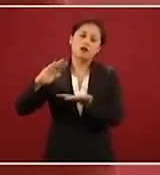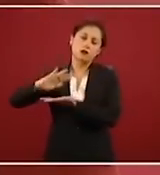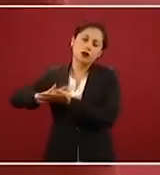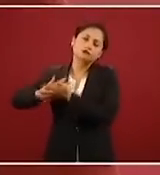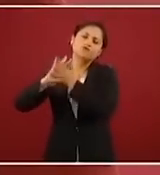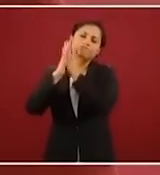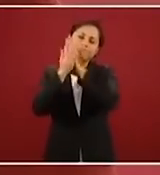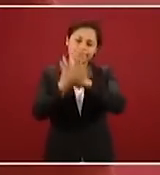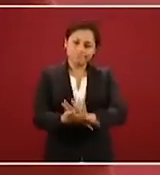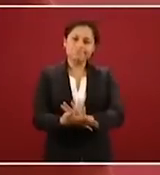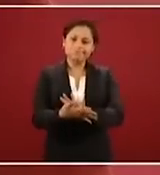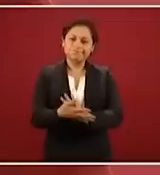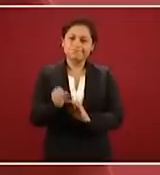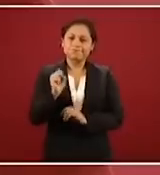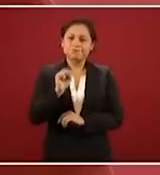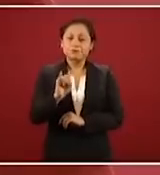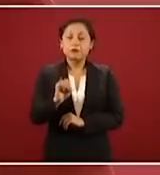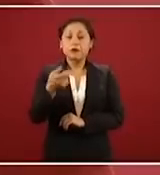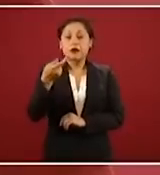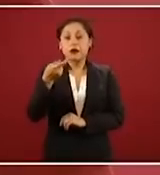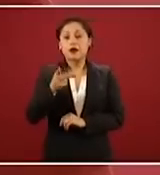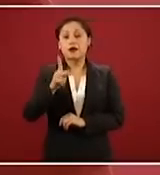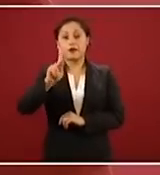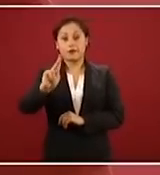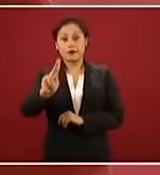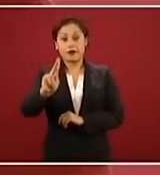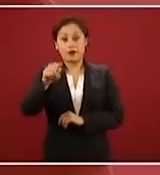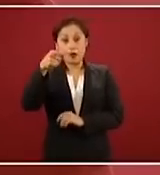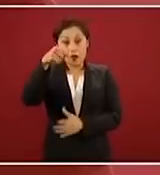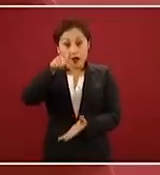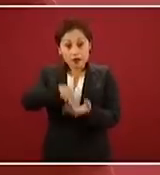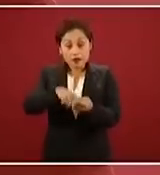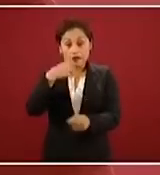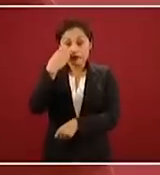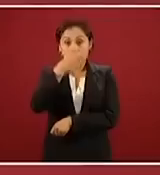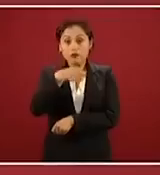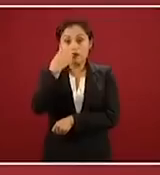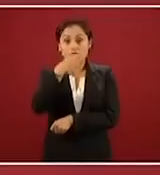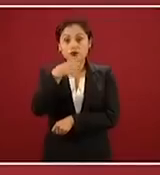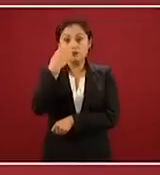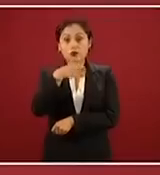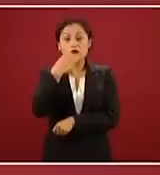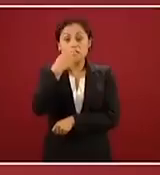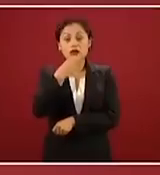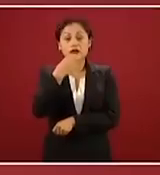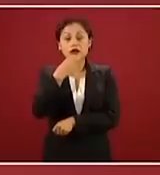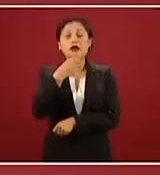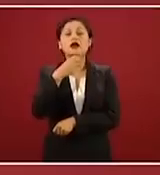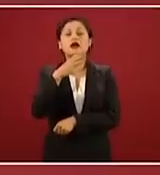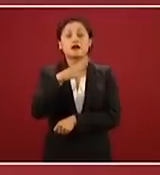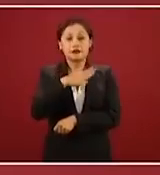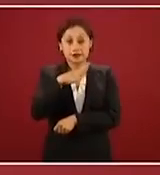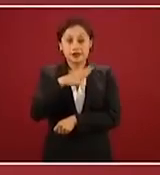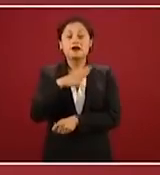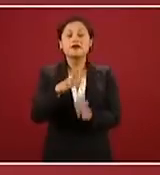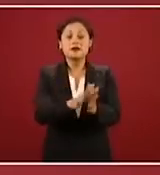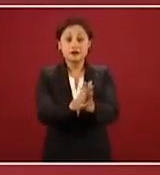Pero no faltan en las aulas. Los niños los reciben.